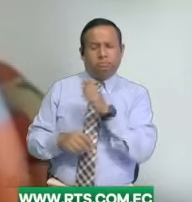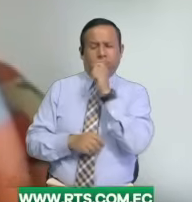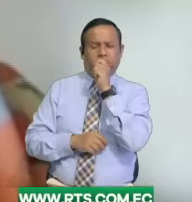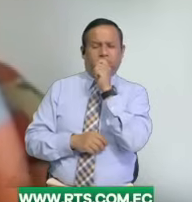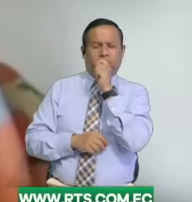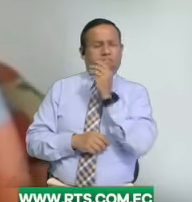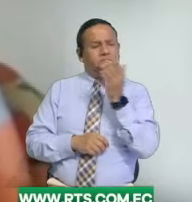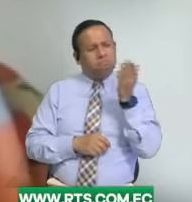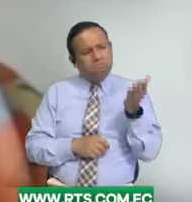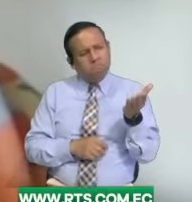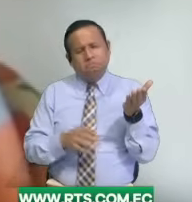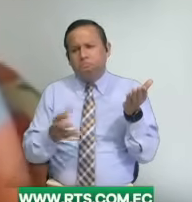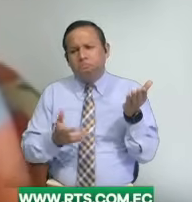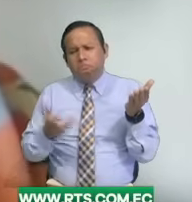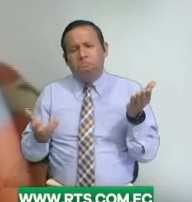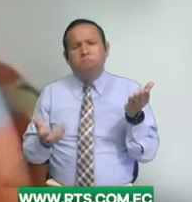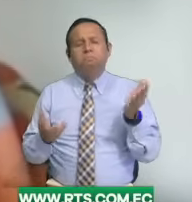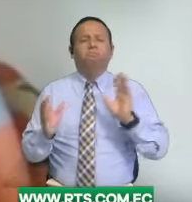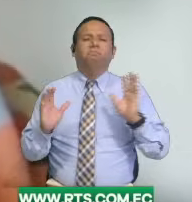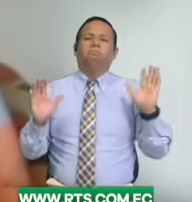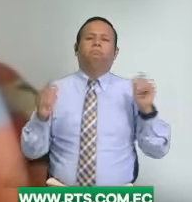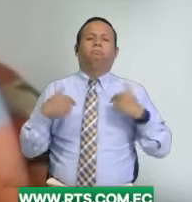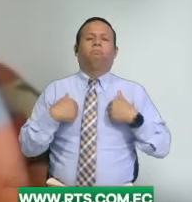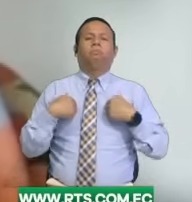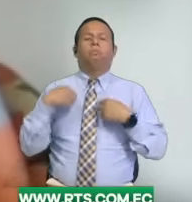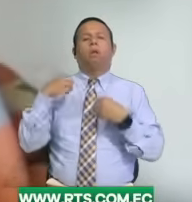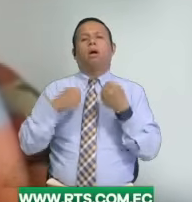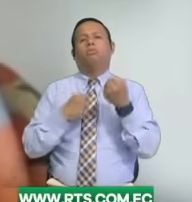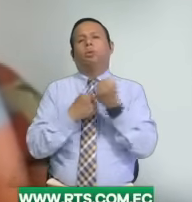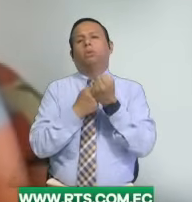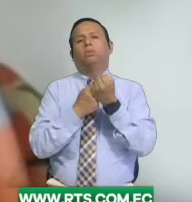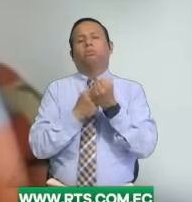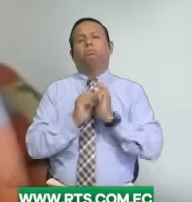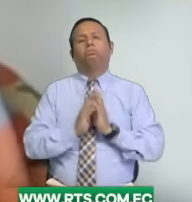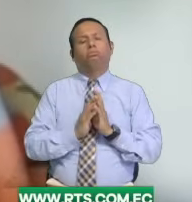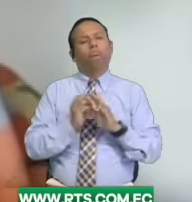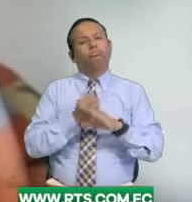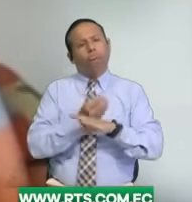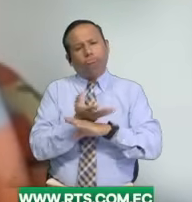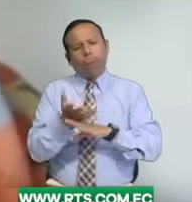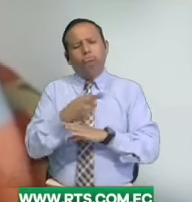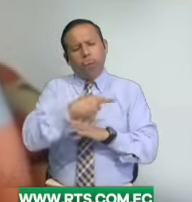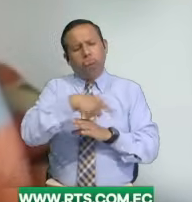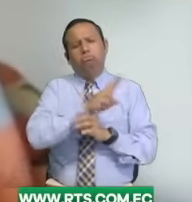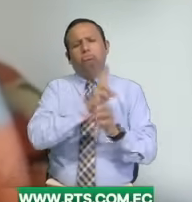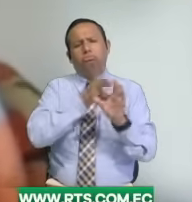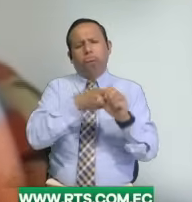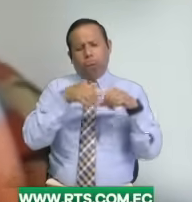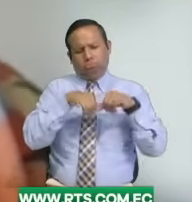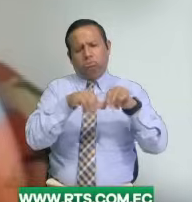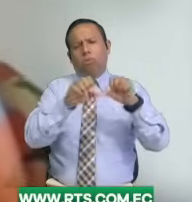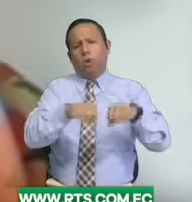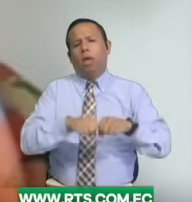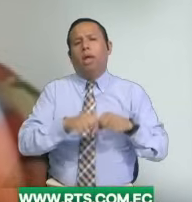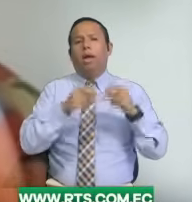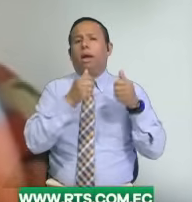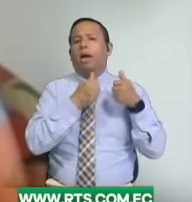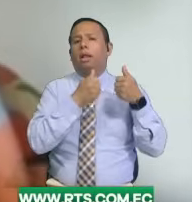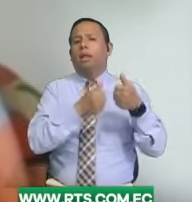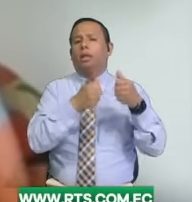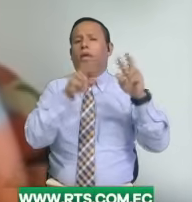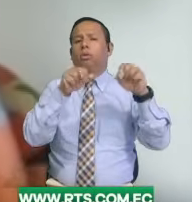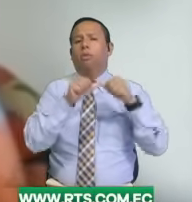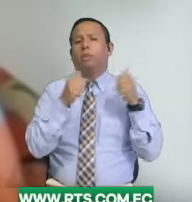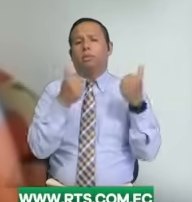parámetros constitucionales, legales y reglamentarios, mi voto a favor del informe que recomienda calificar e inscribir las candidaturas a la